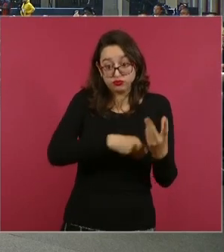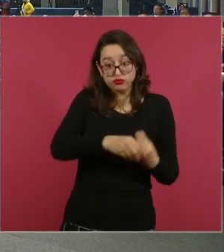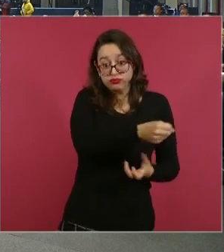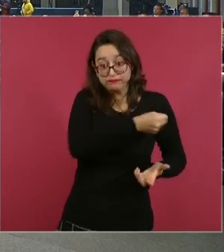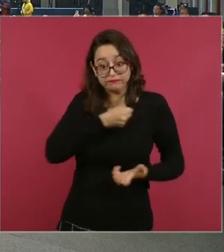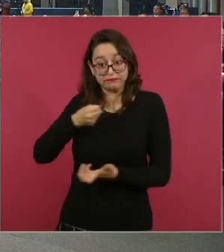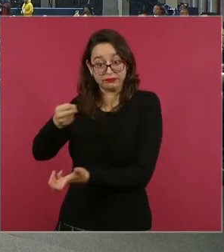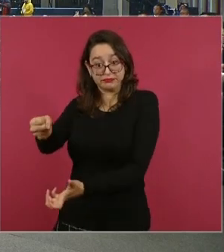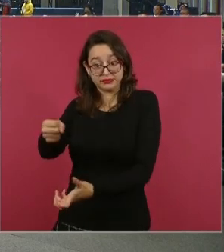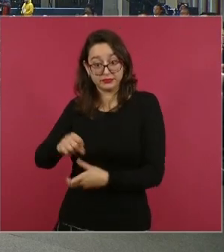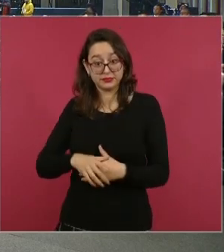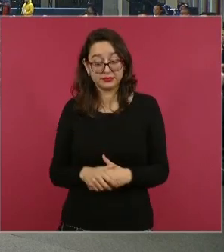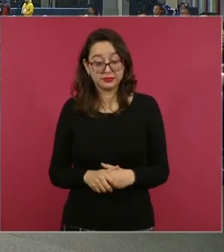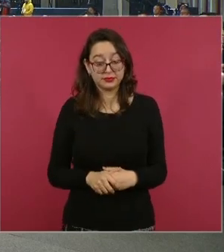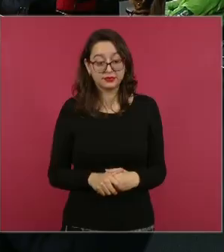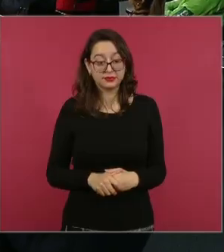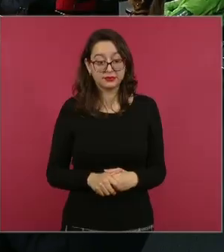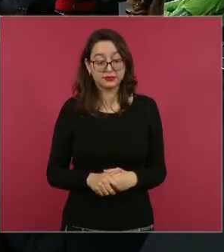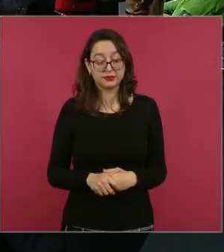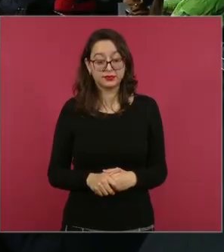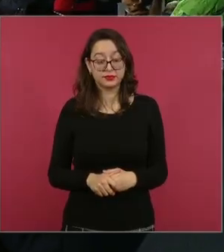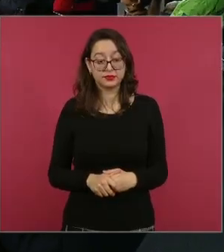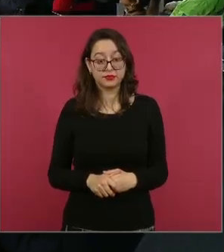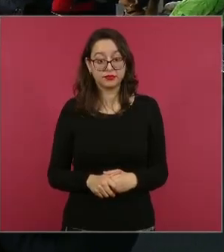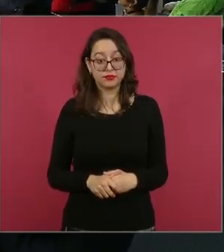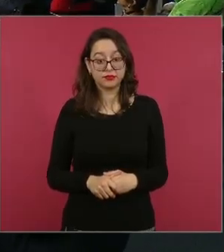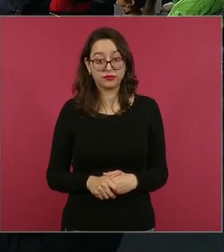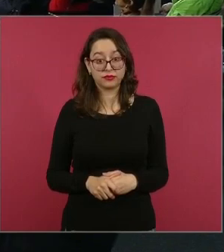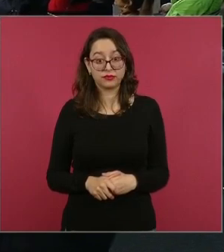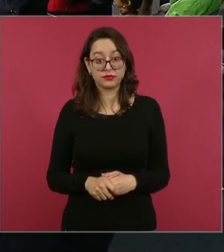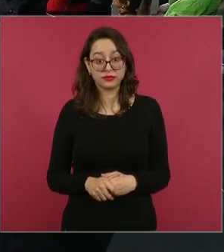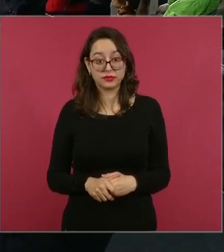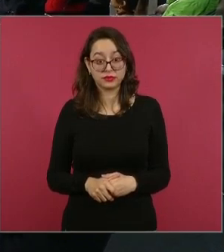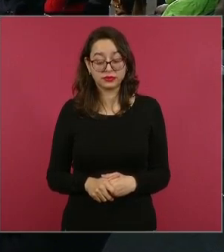la tesorería los